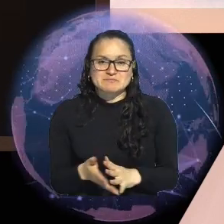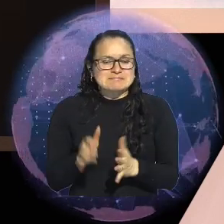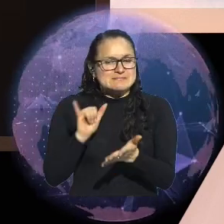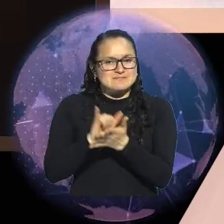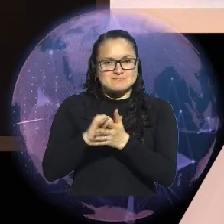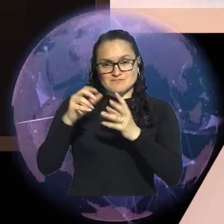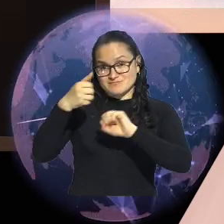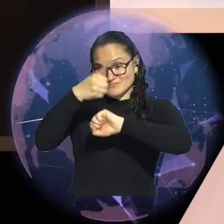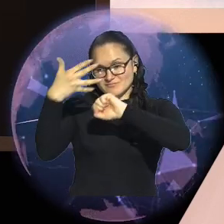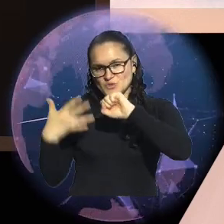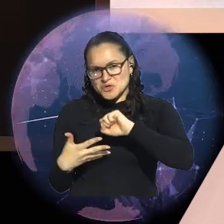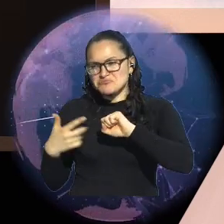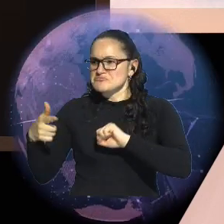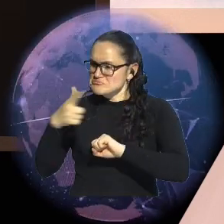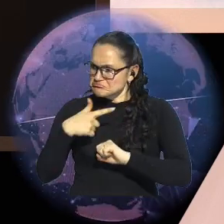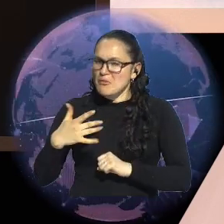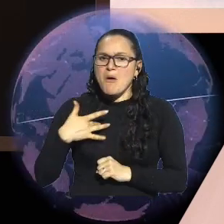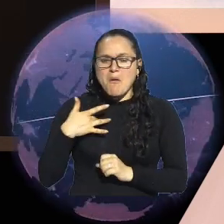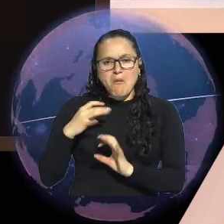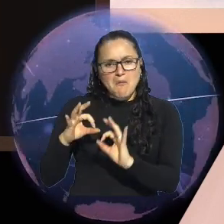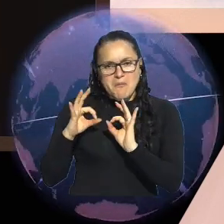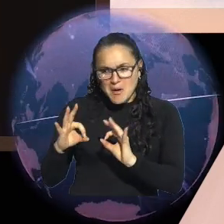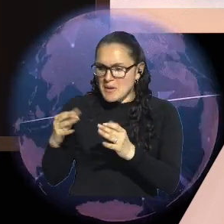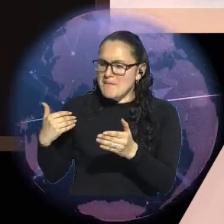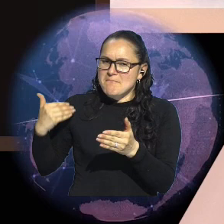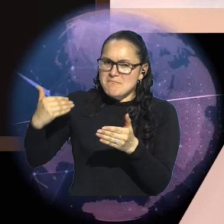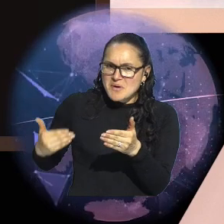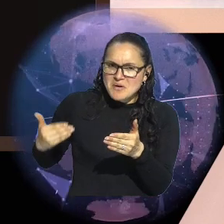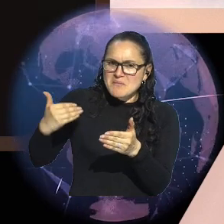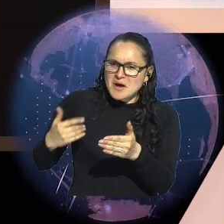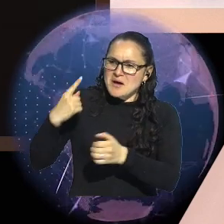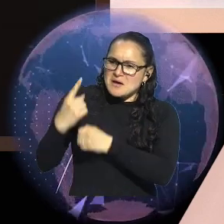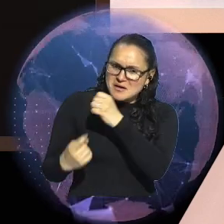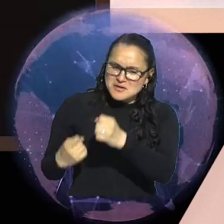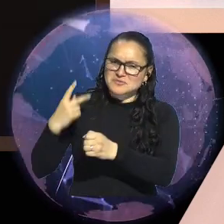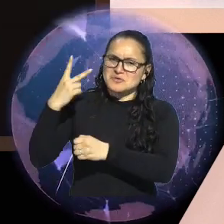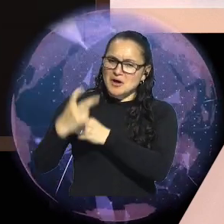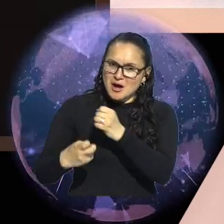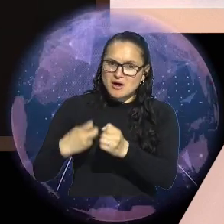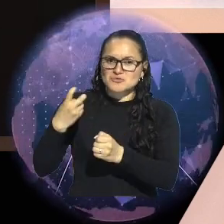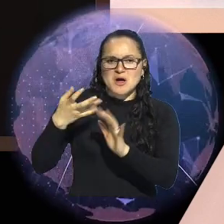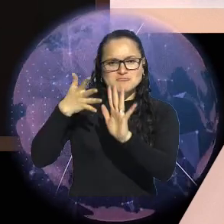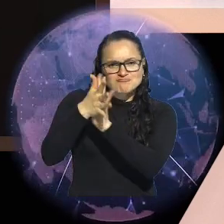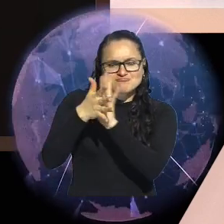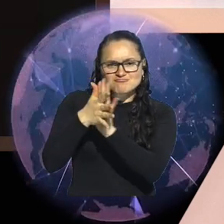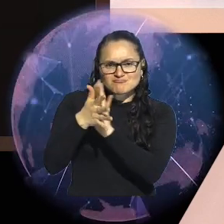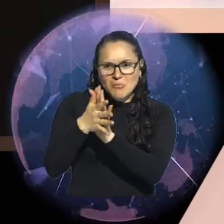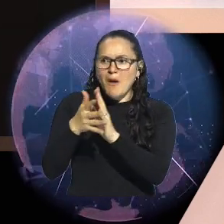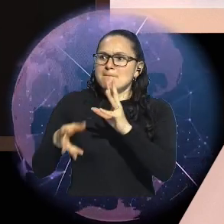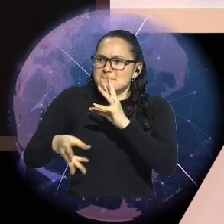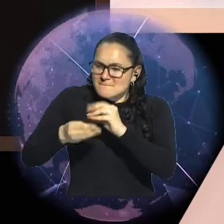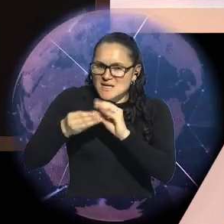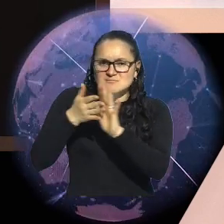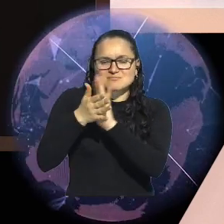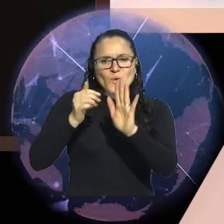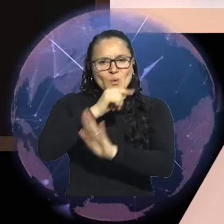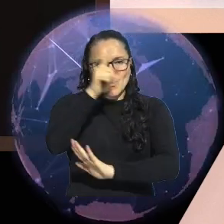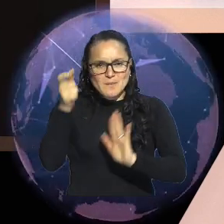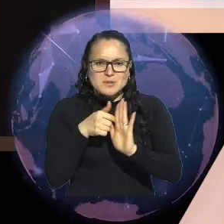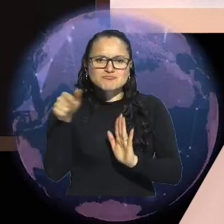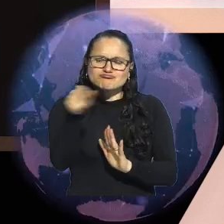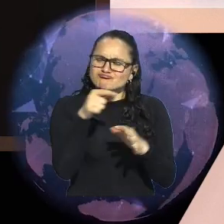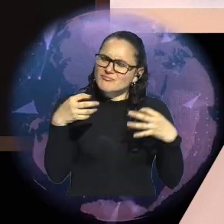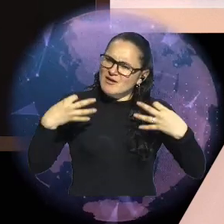con cuanto con el paso de los dos años hemos logrado entregar un informe mucho más completo y sencillo que permita a los